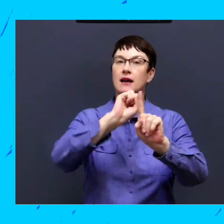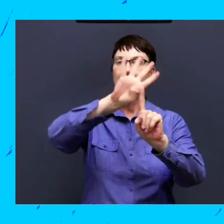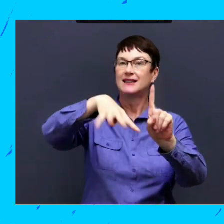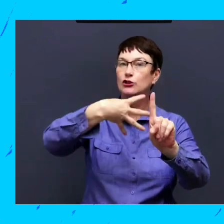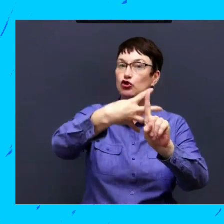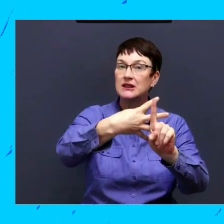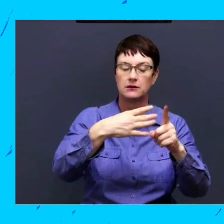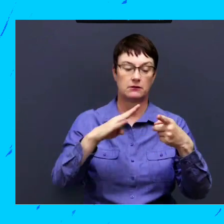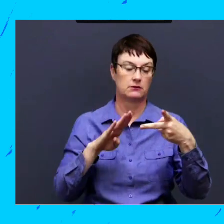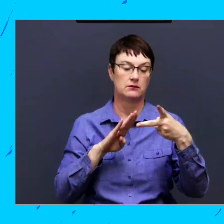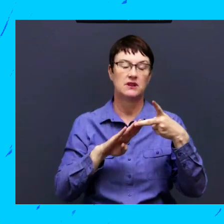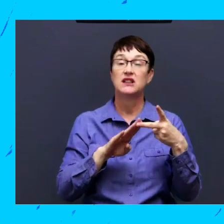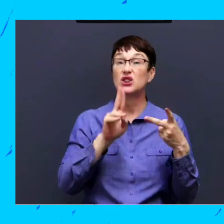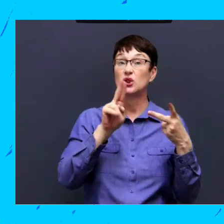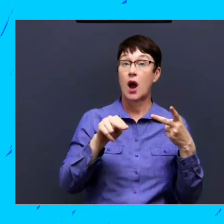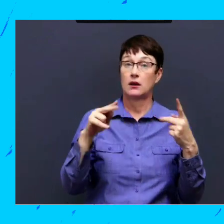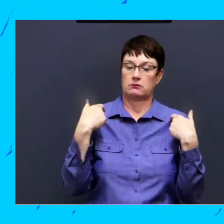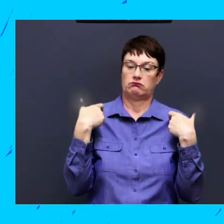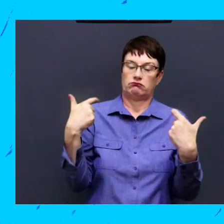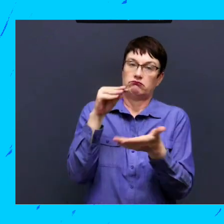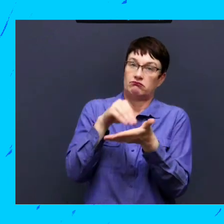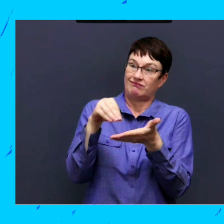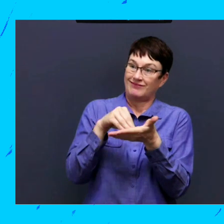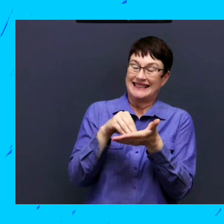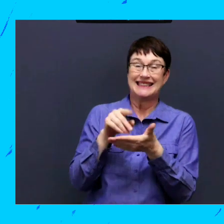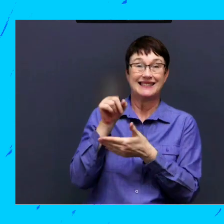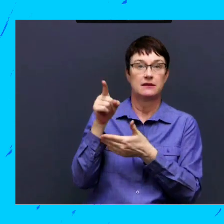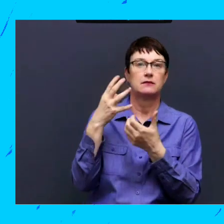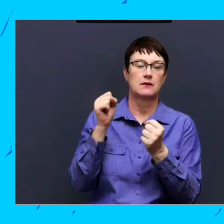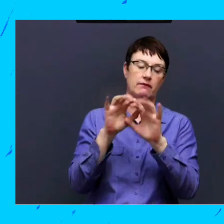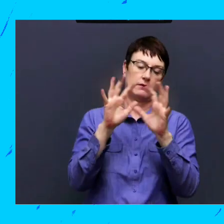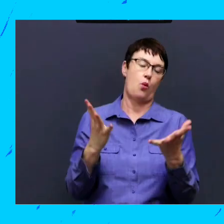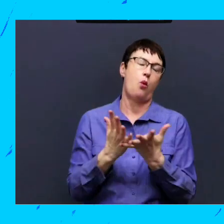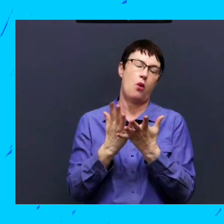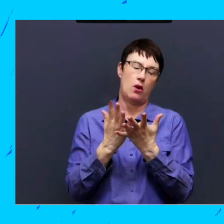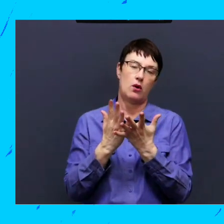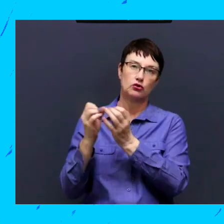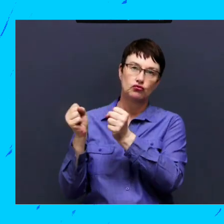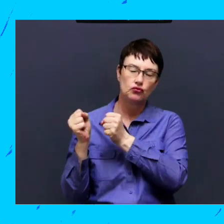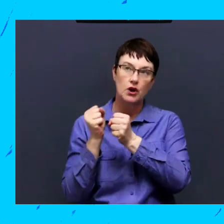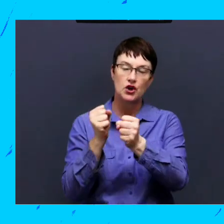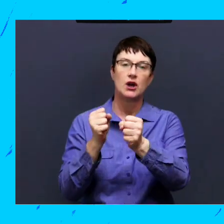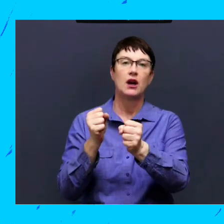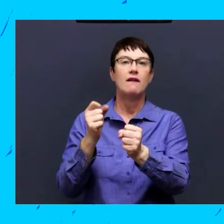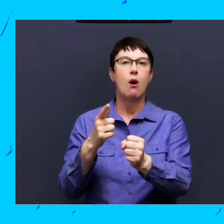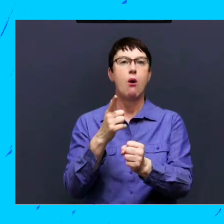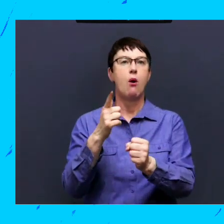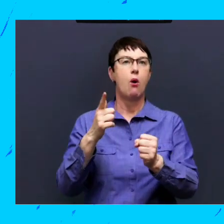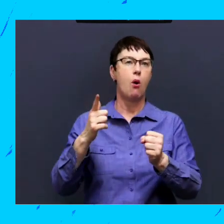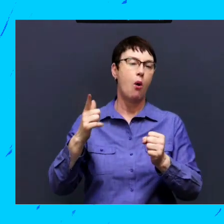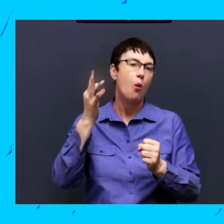Estrategia Global para Niños, Mujeres y Adolescentes del Secretario